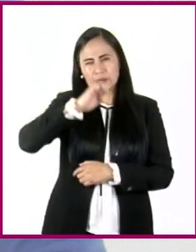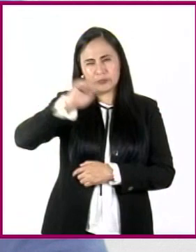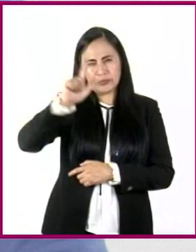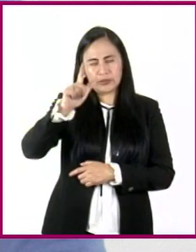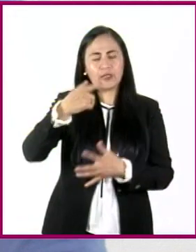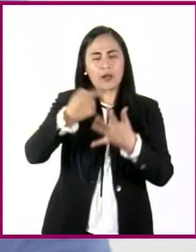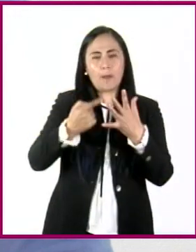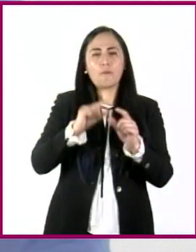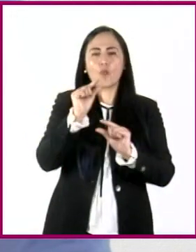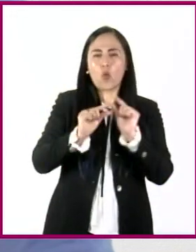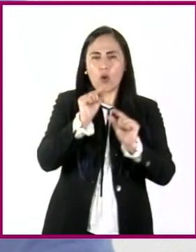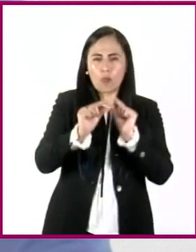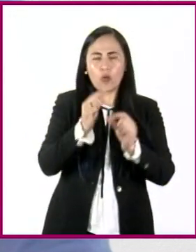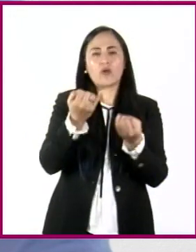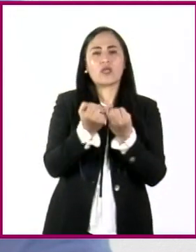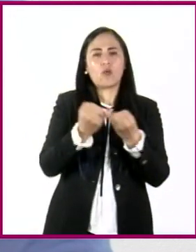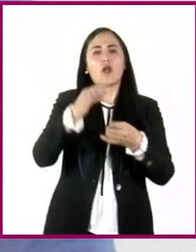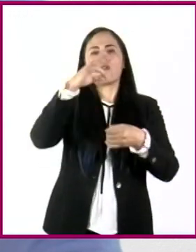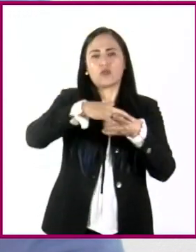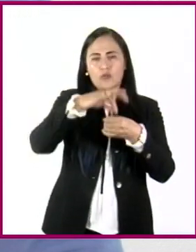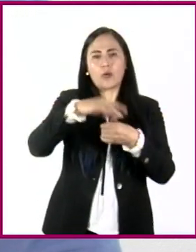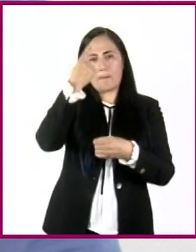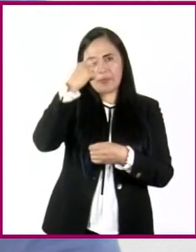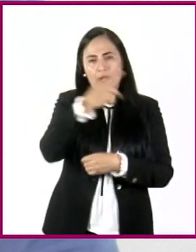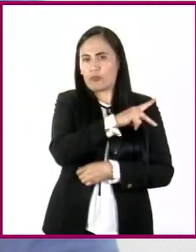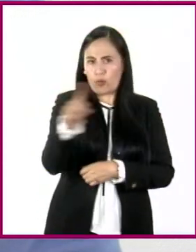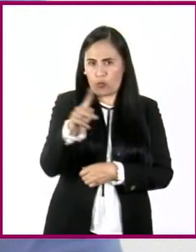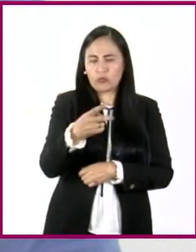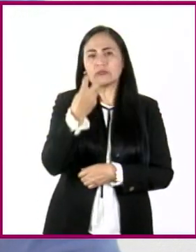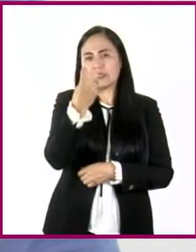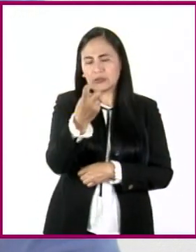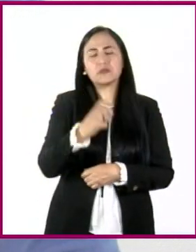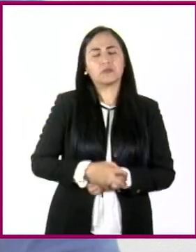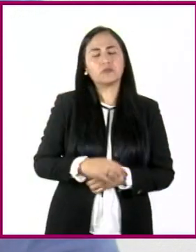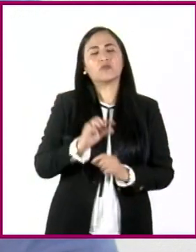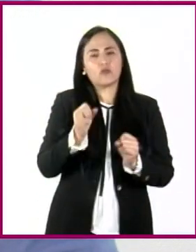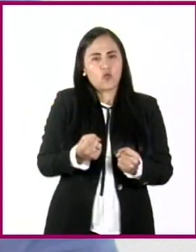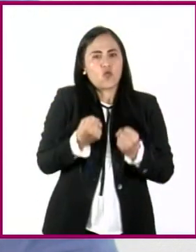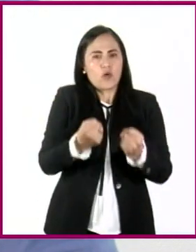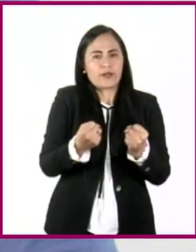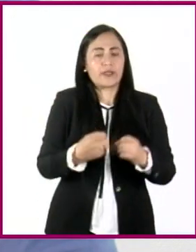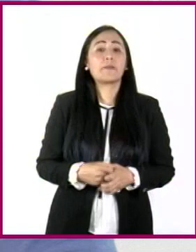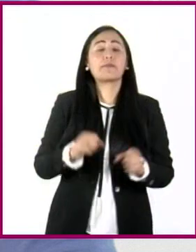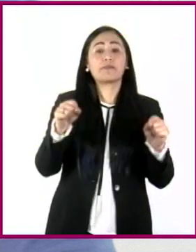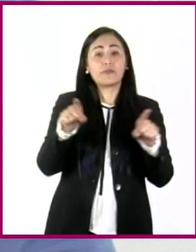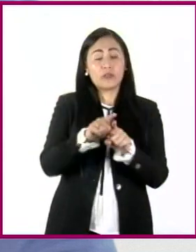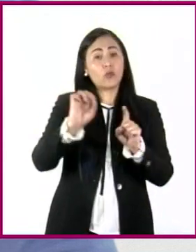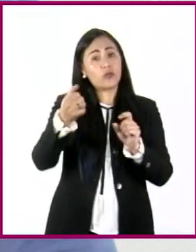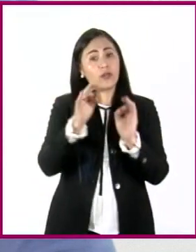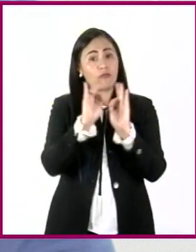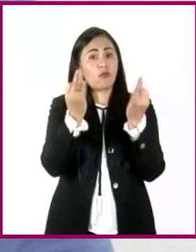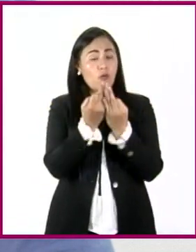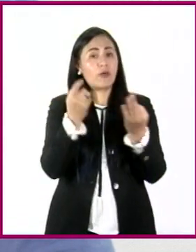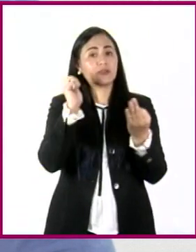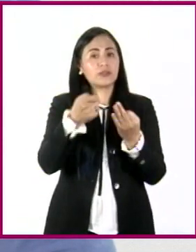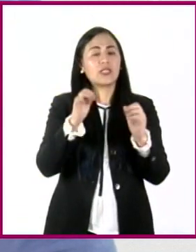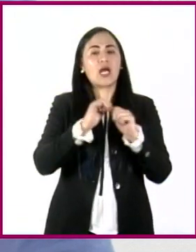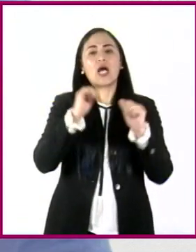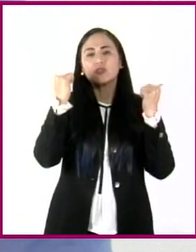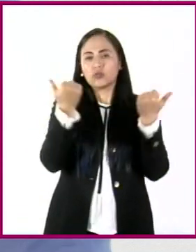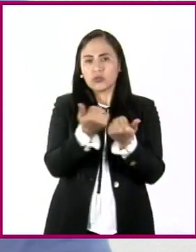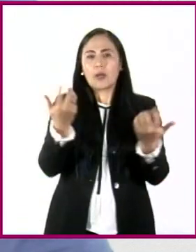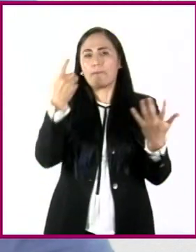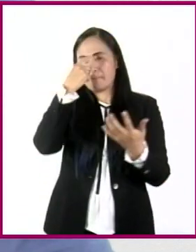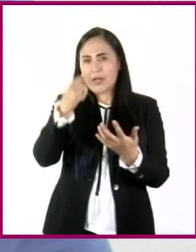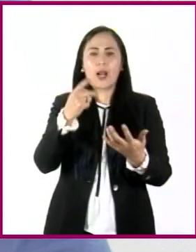el sufragio universal también la fortaleció. El autor considera que la otra vertiente que ayudó a su consolidación fue el asociacionismo